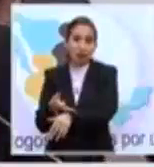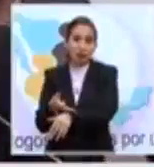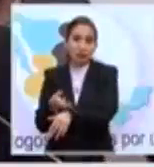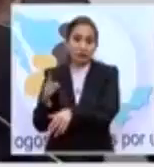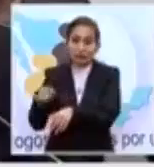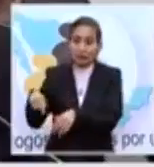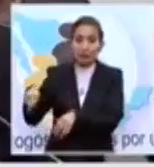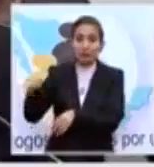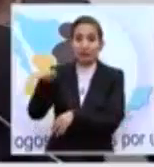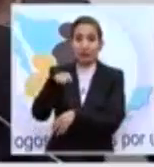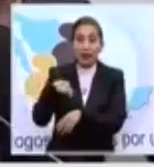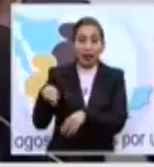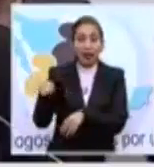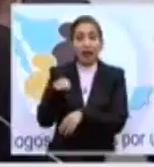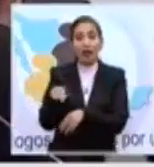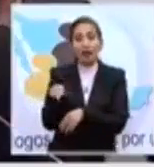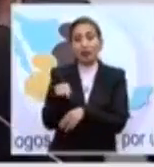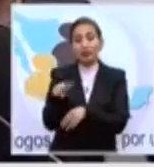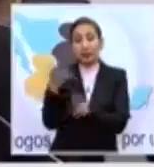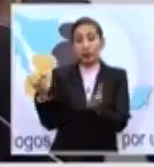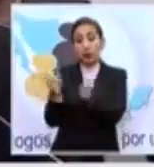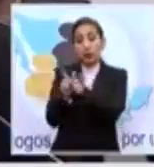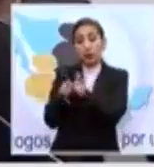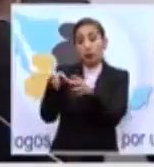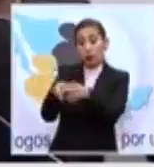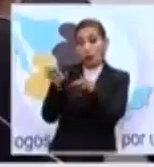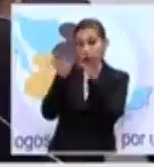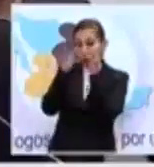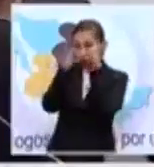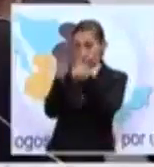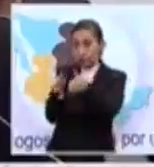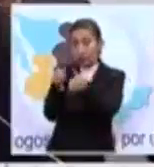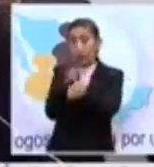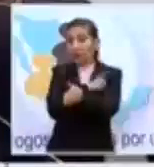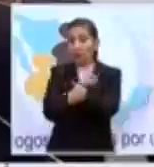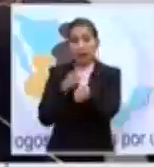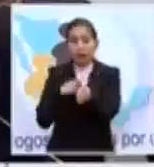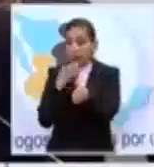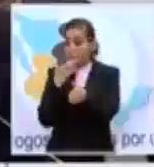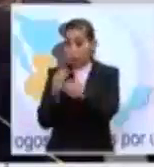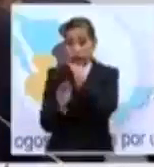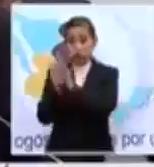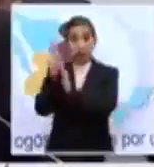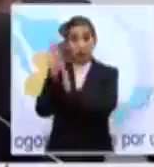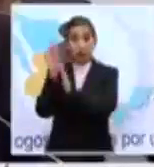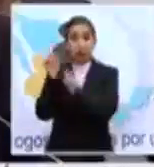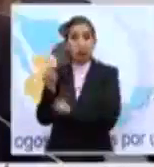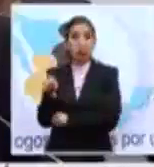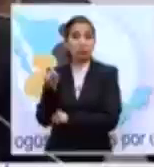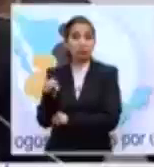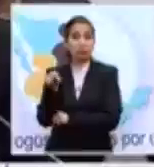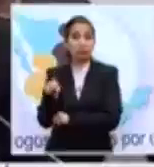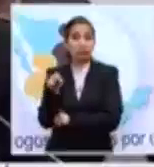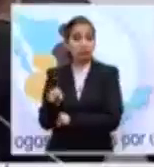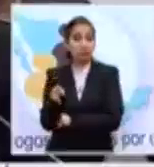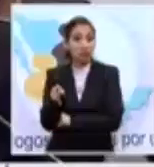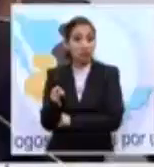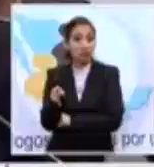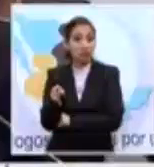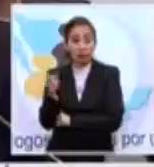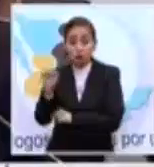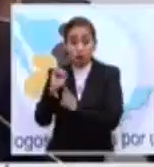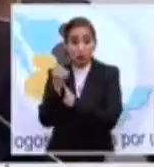están siendo la población objetivo de la cruzada, vemos que no mejoran, objetivamente no